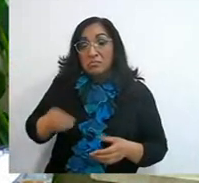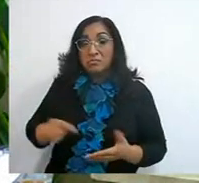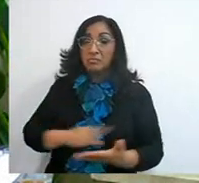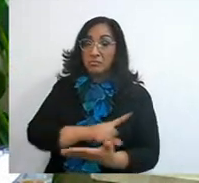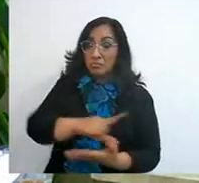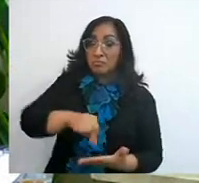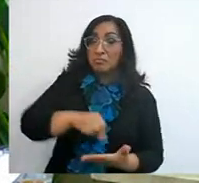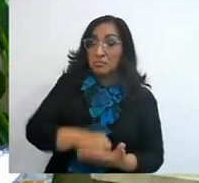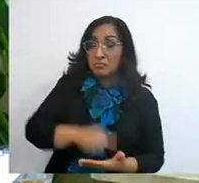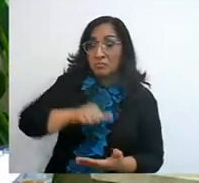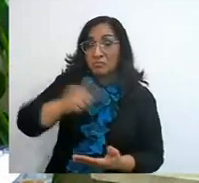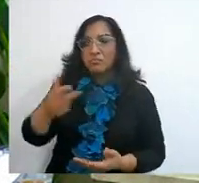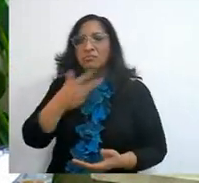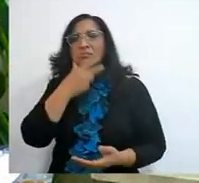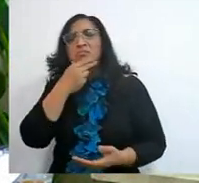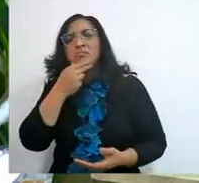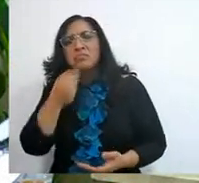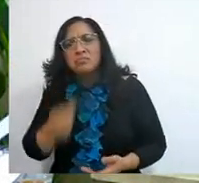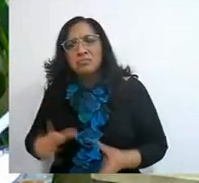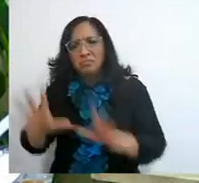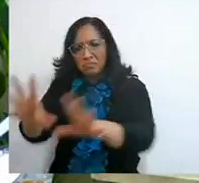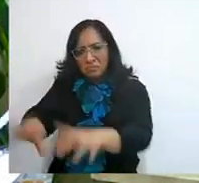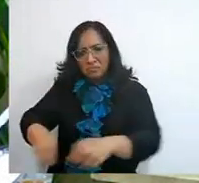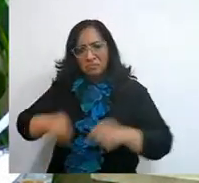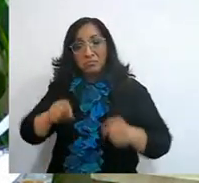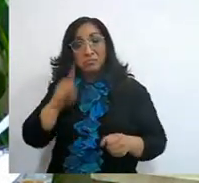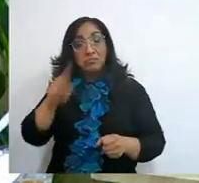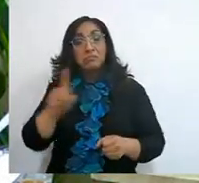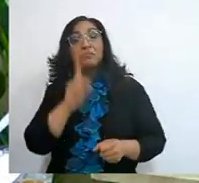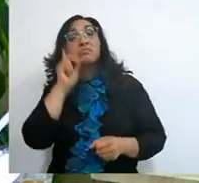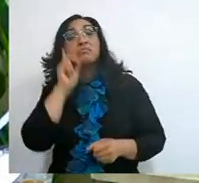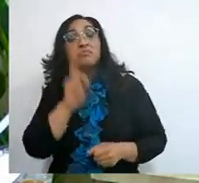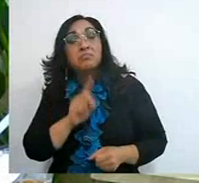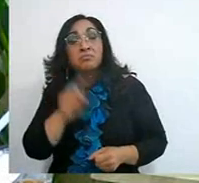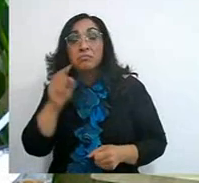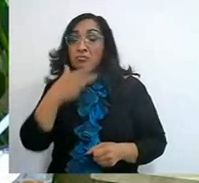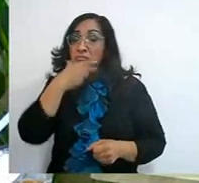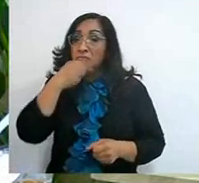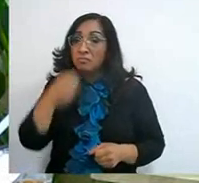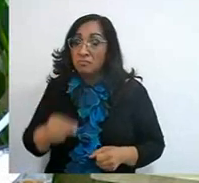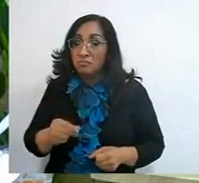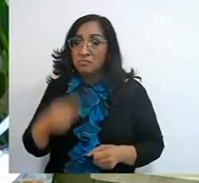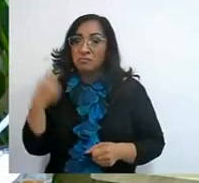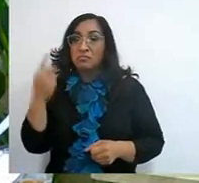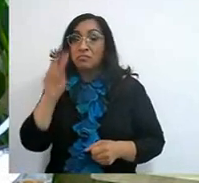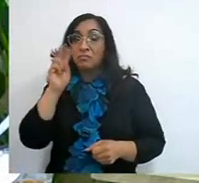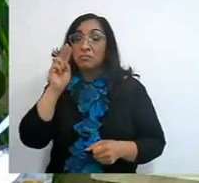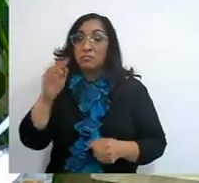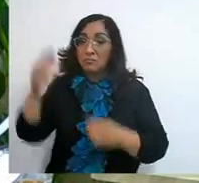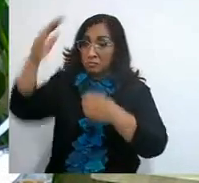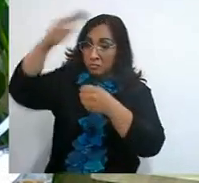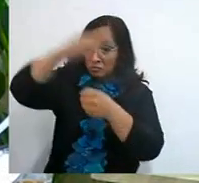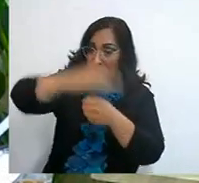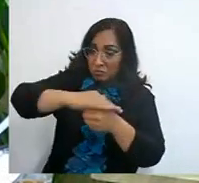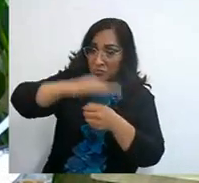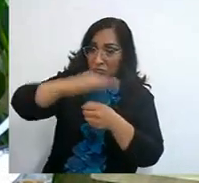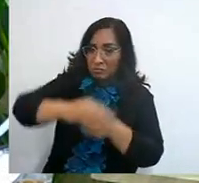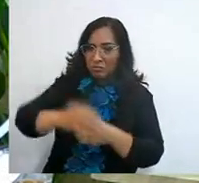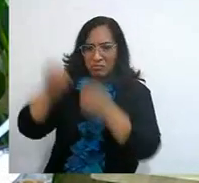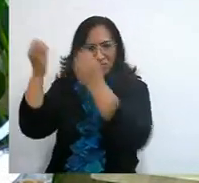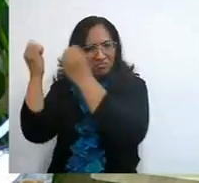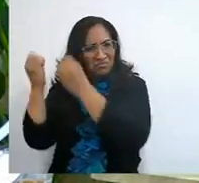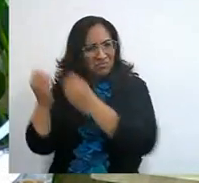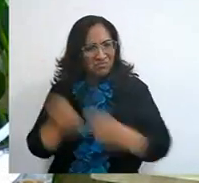y otro hombre tome aquella mujer. Porque tú, varón, tú que eres velo de la mujer, la